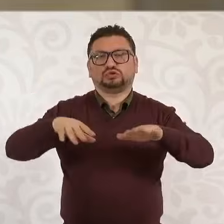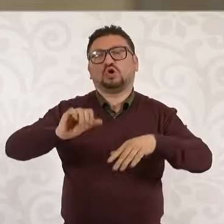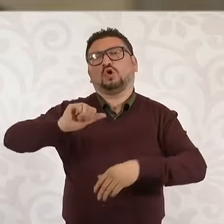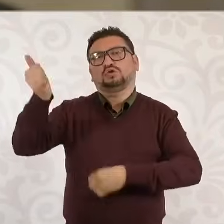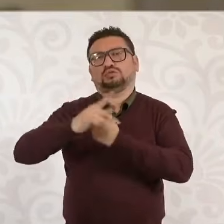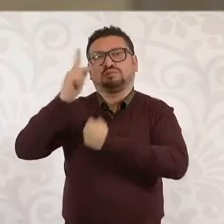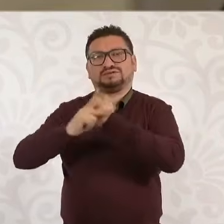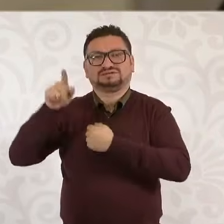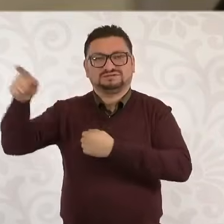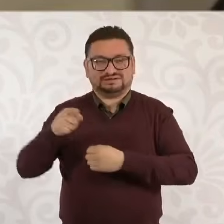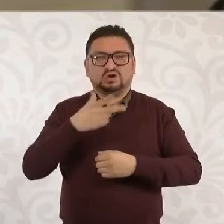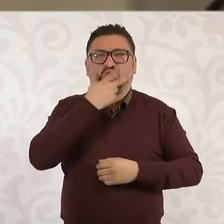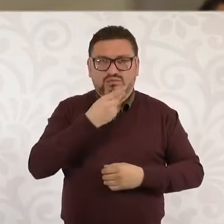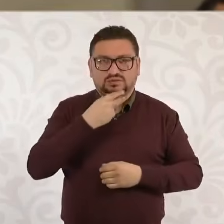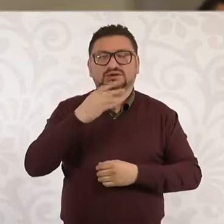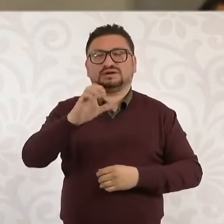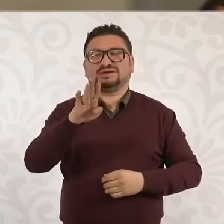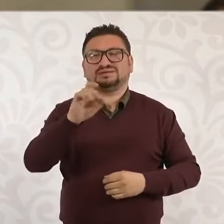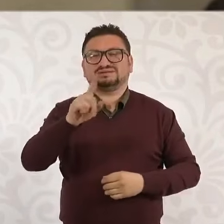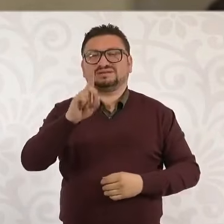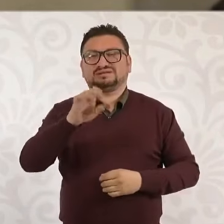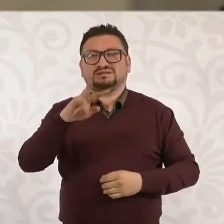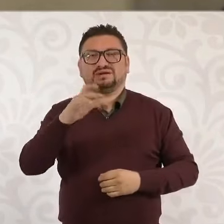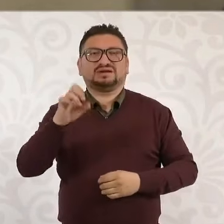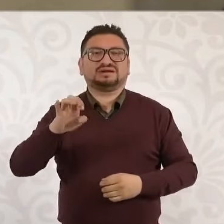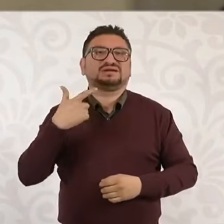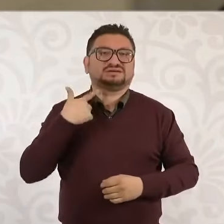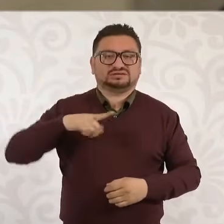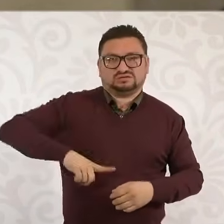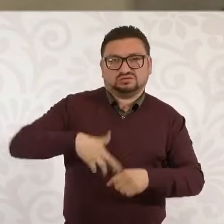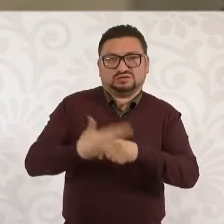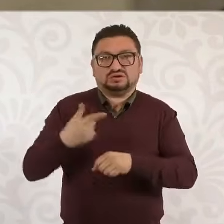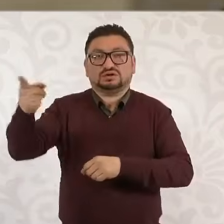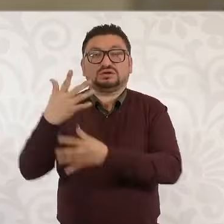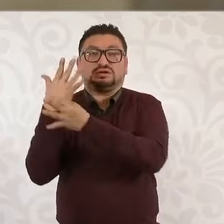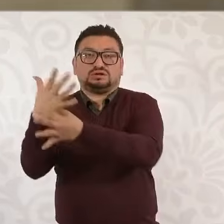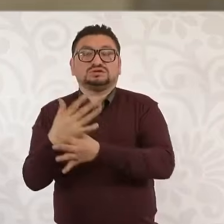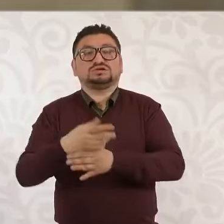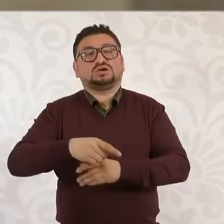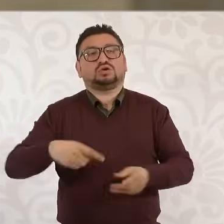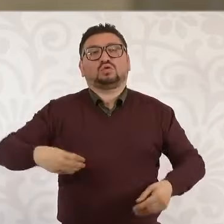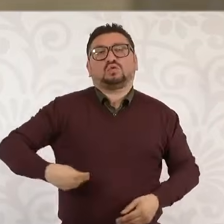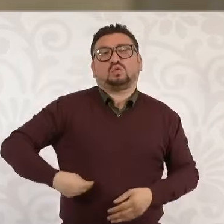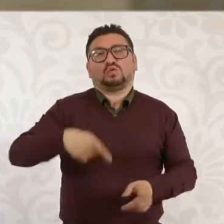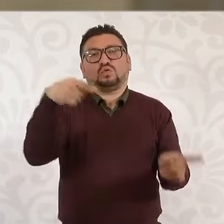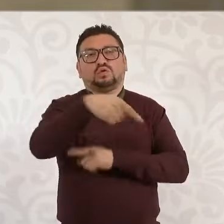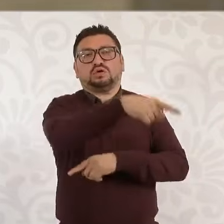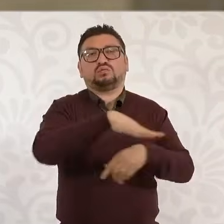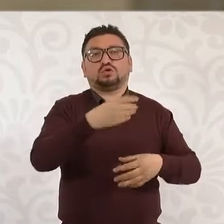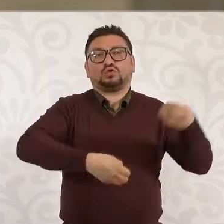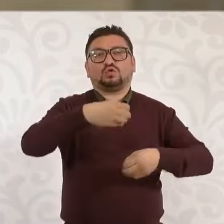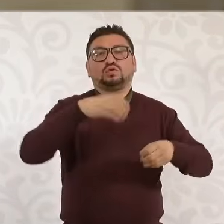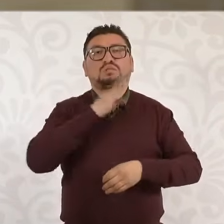país, el señor Cabeza de Vaca, exgobernador, echándole la culpa a la reforma judicial de que por eso le pasa lo